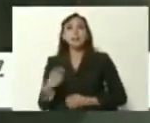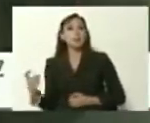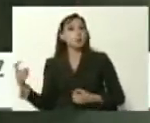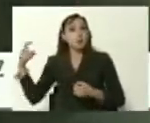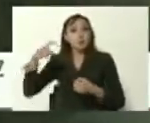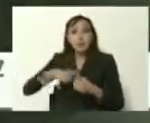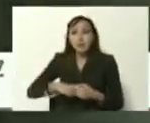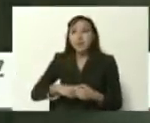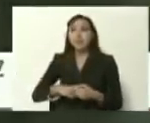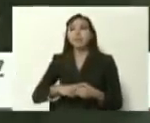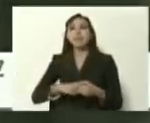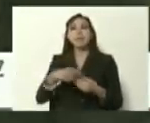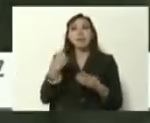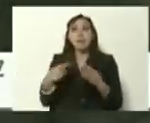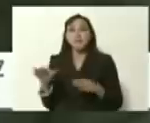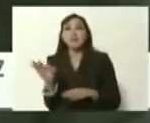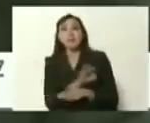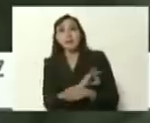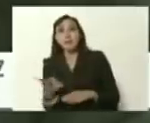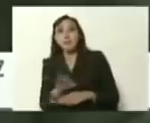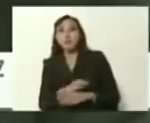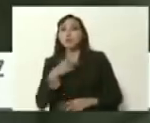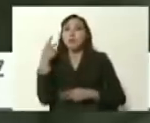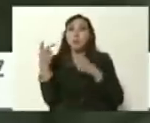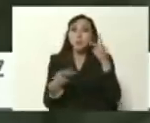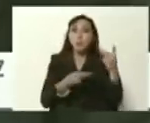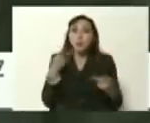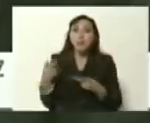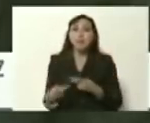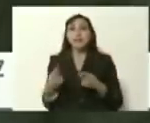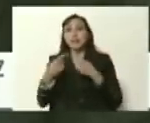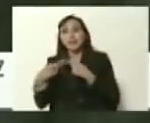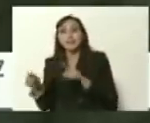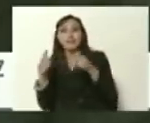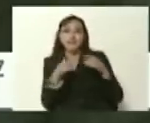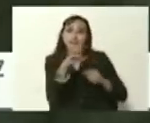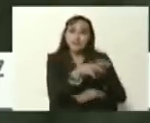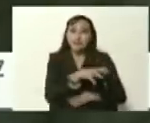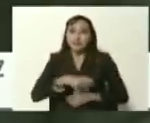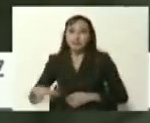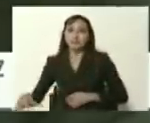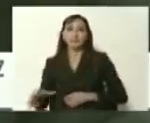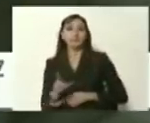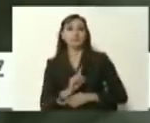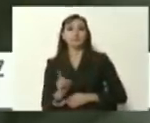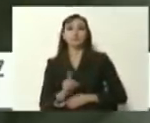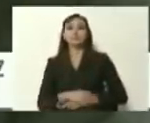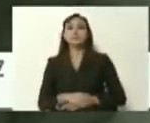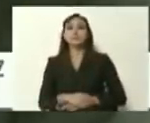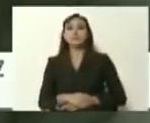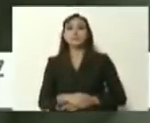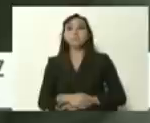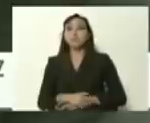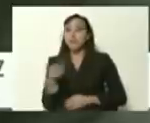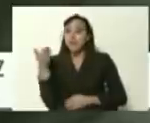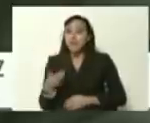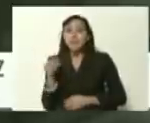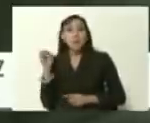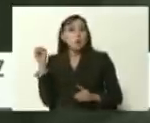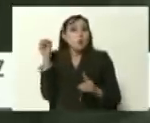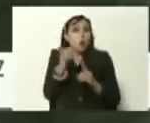en militancia política o representación de ninguna fracción, siendo su principal